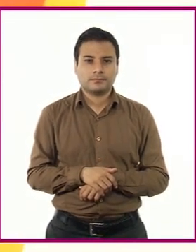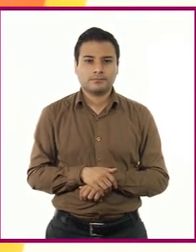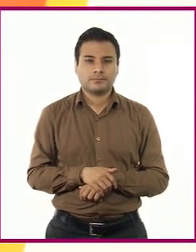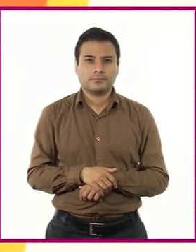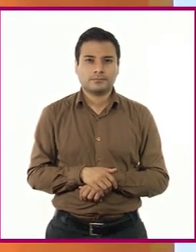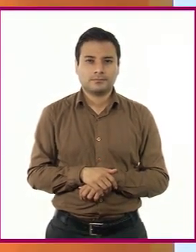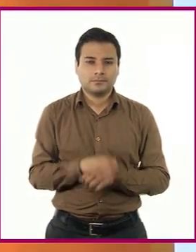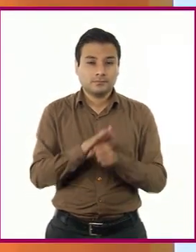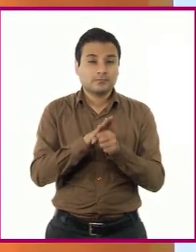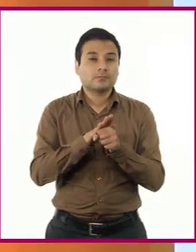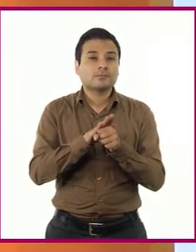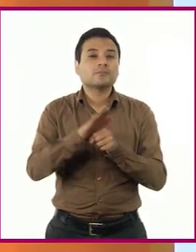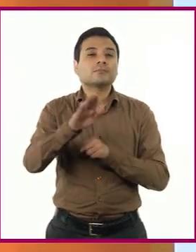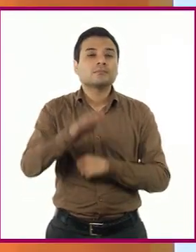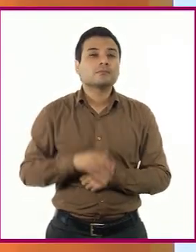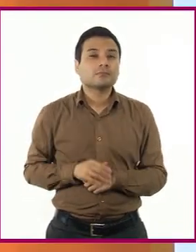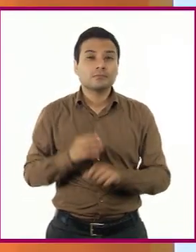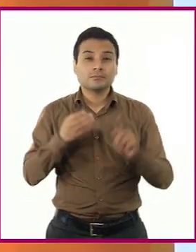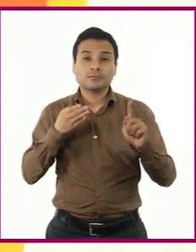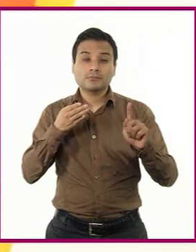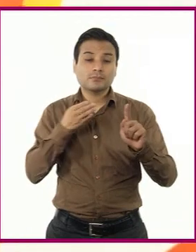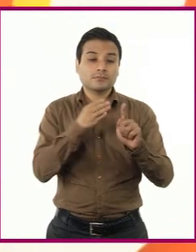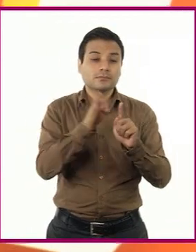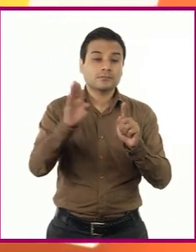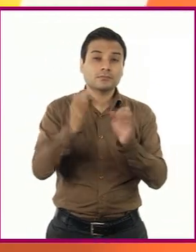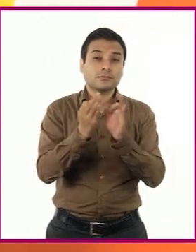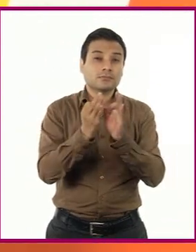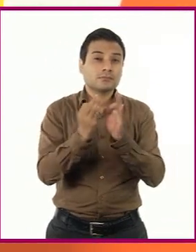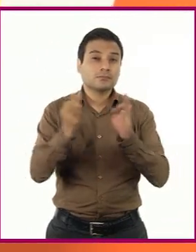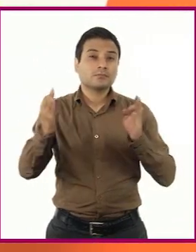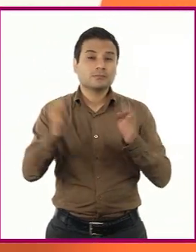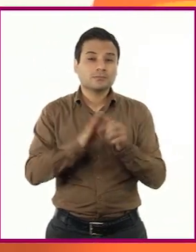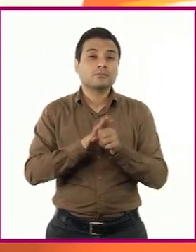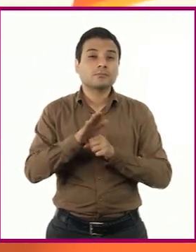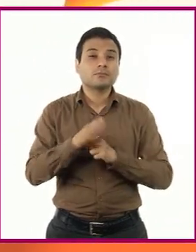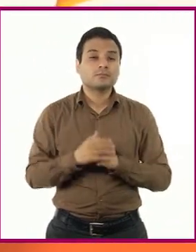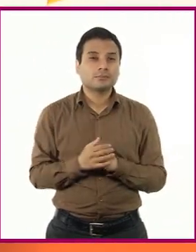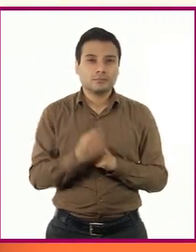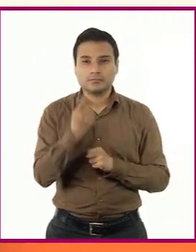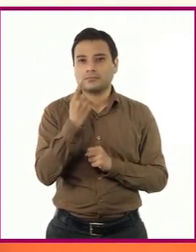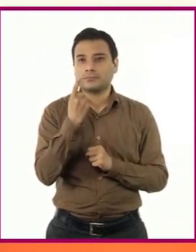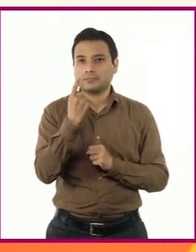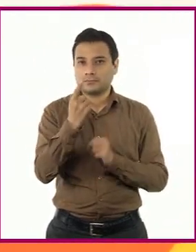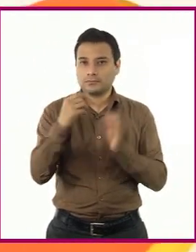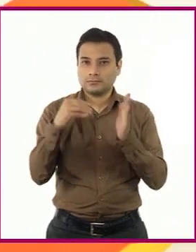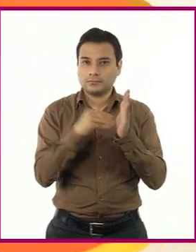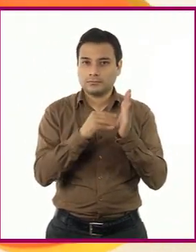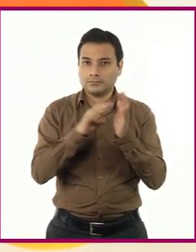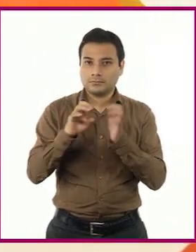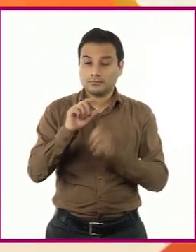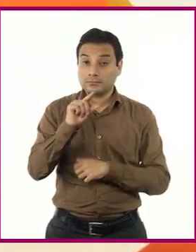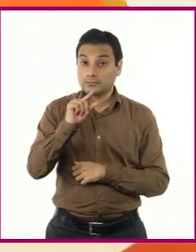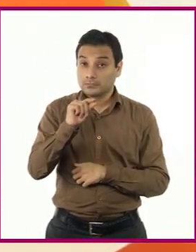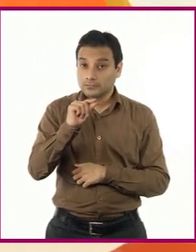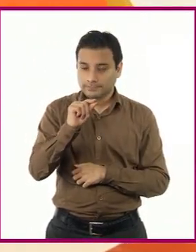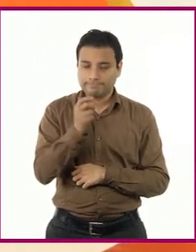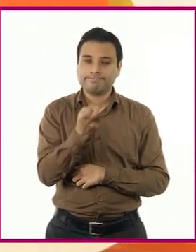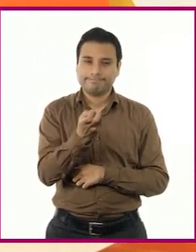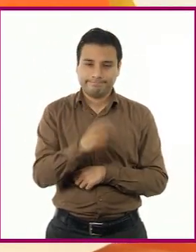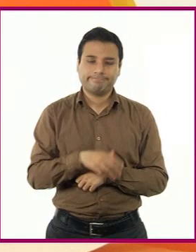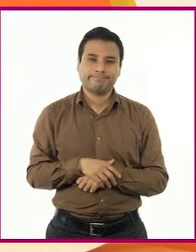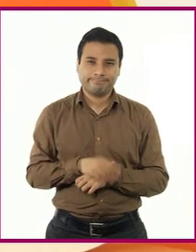desviación mayor respecto al promedio? La producción de la década de los 70 es el dato con una desviación